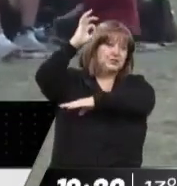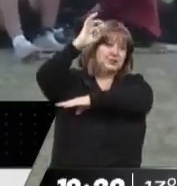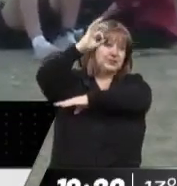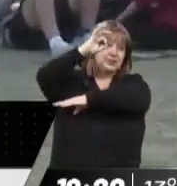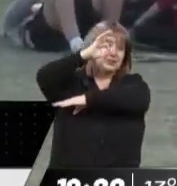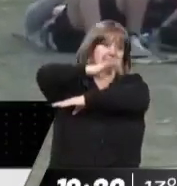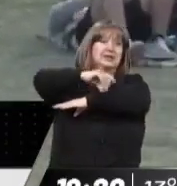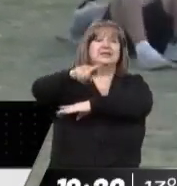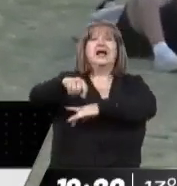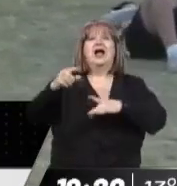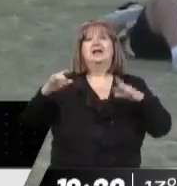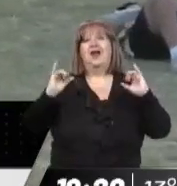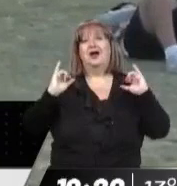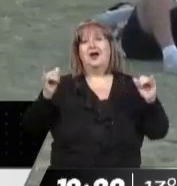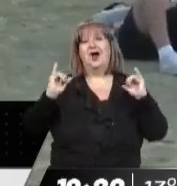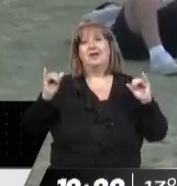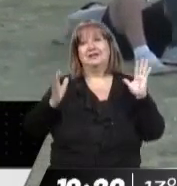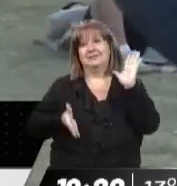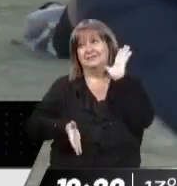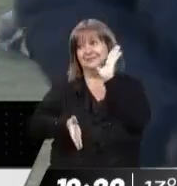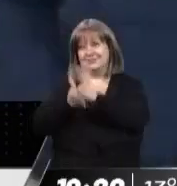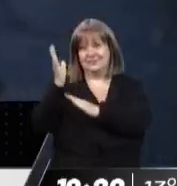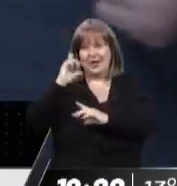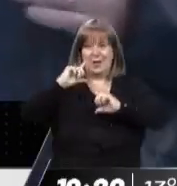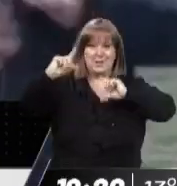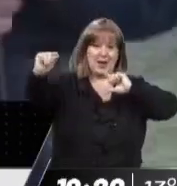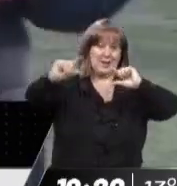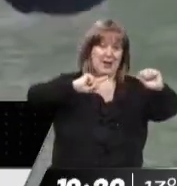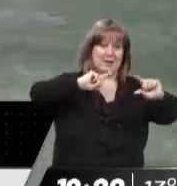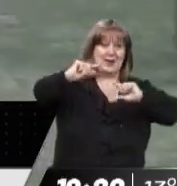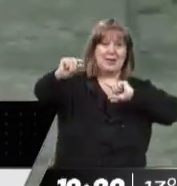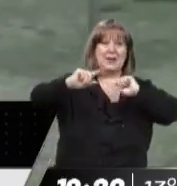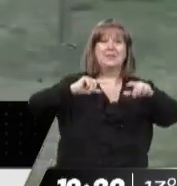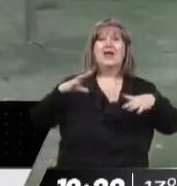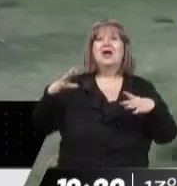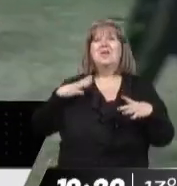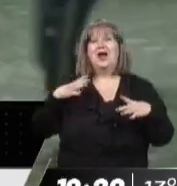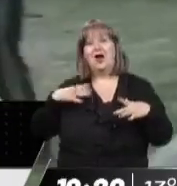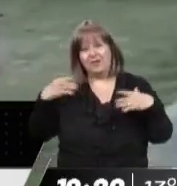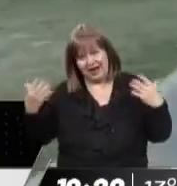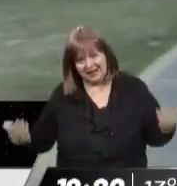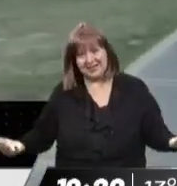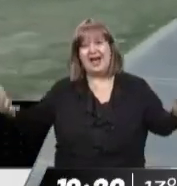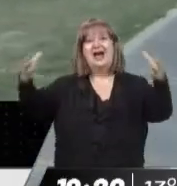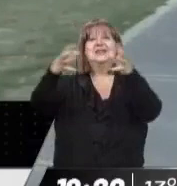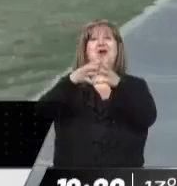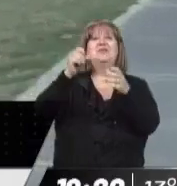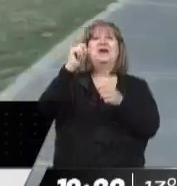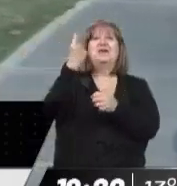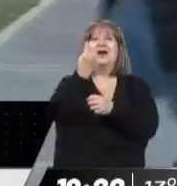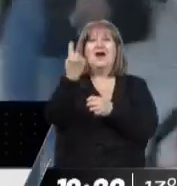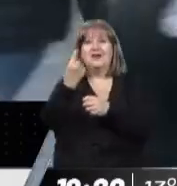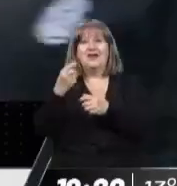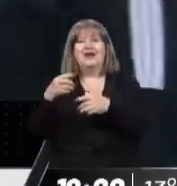se van yendo. Pero tenemos una enorme variedad de adolescentes que han venido a saludar. Ahora sí, grupo número uno